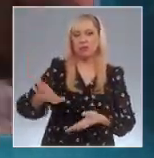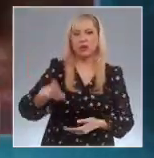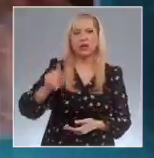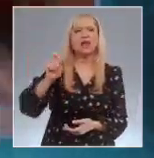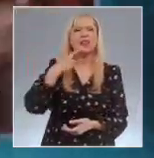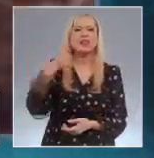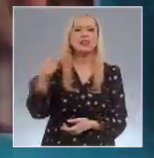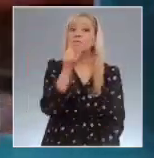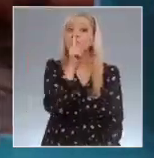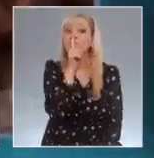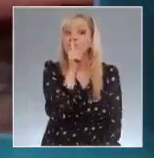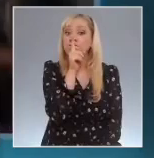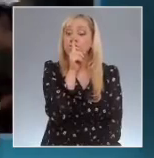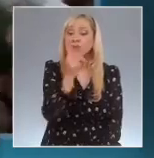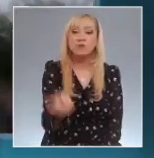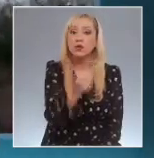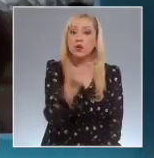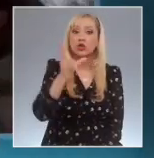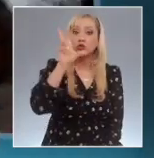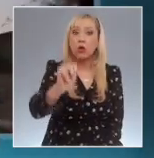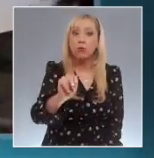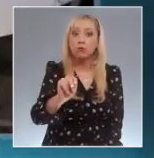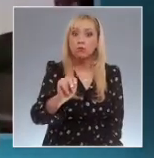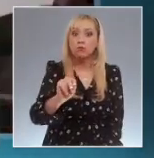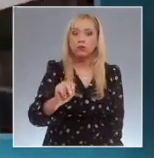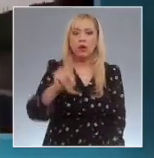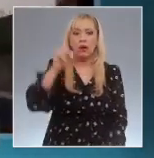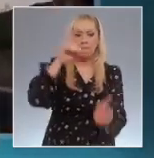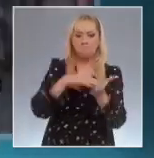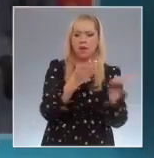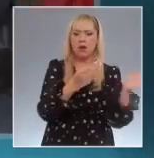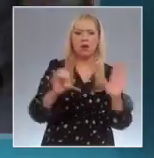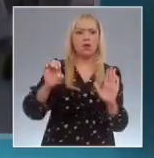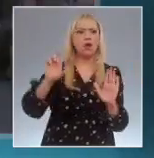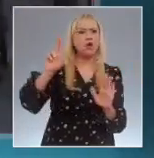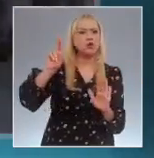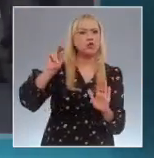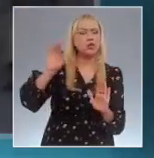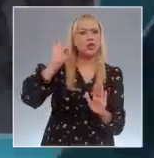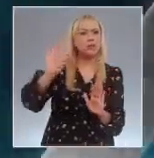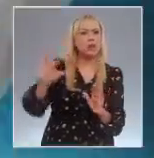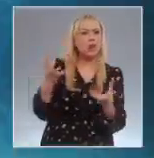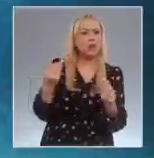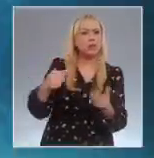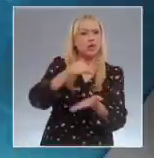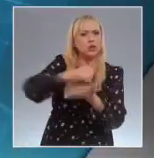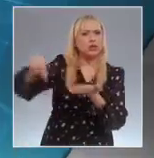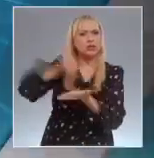32,000 miembros desde 1980 fueran excluidos de cualquier beneficio gubernamental.